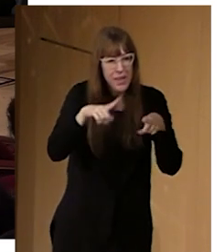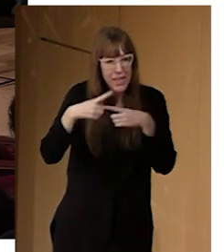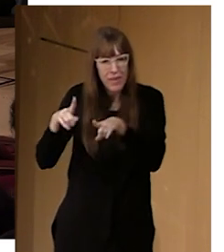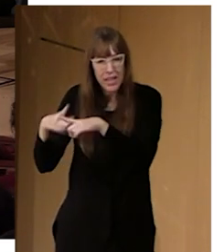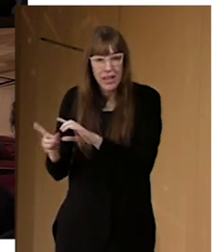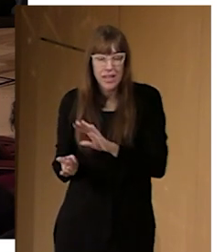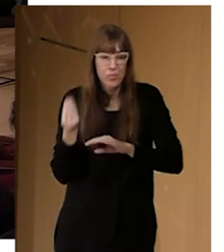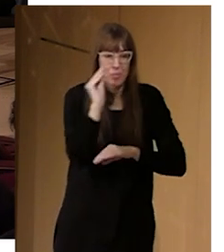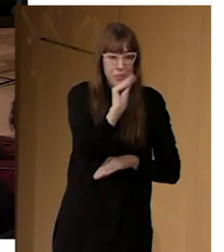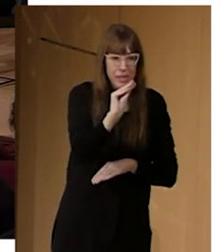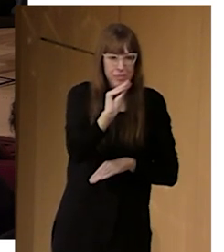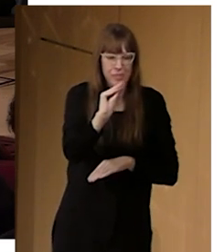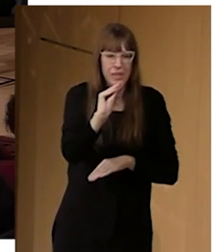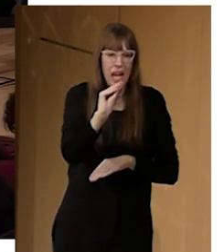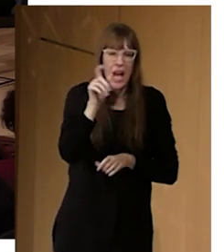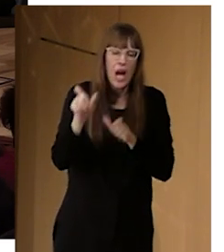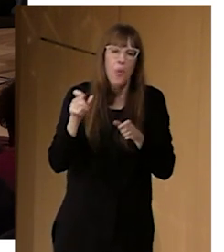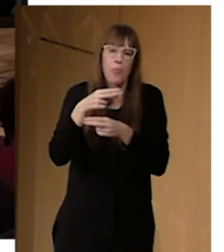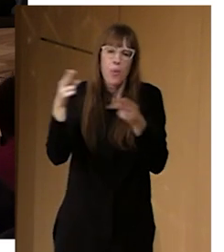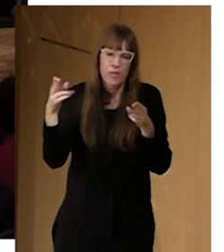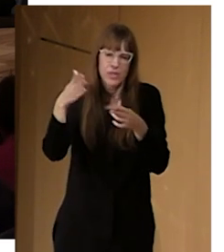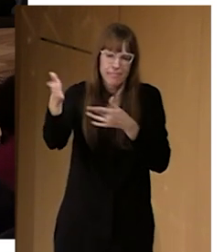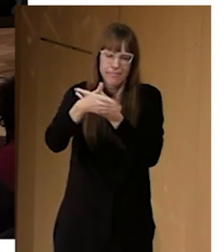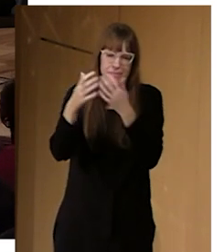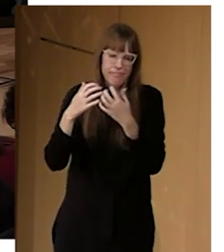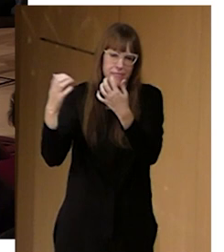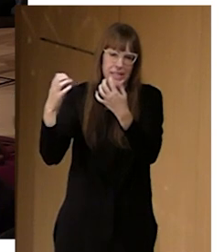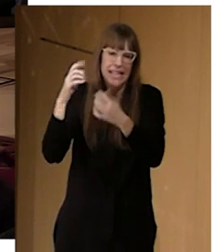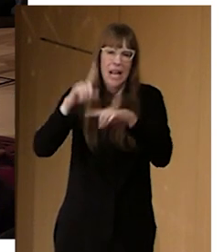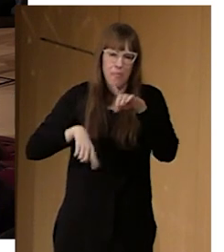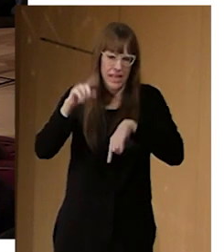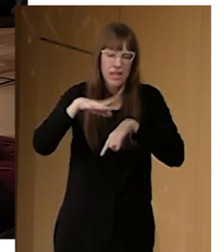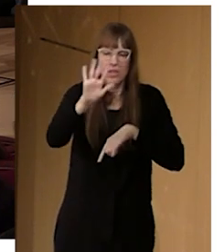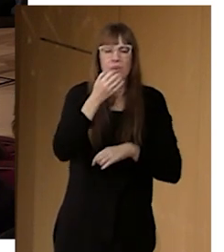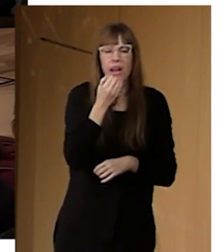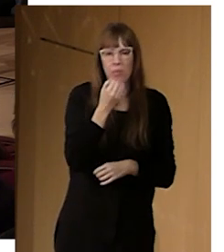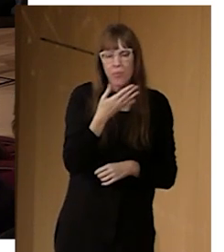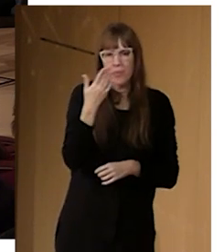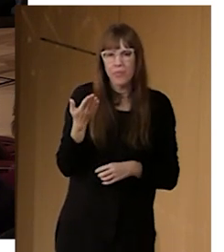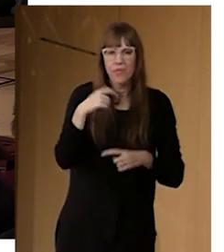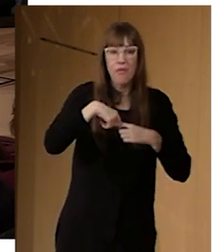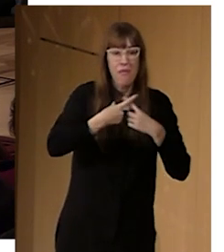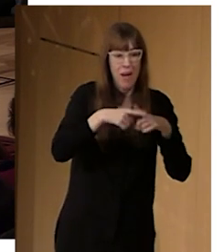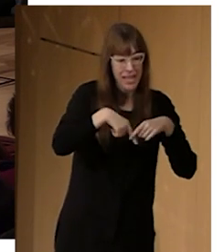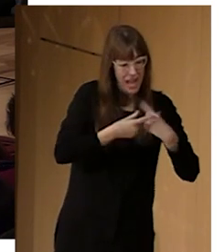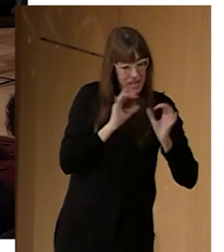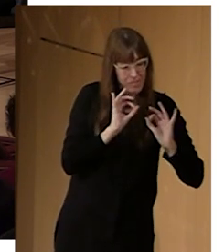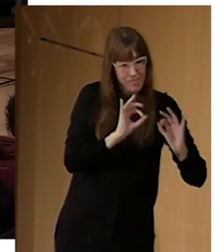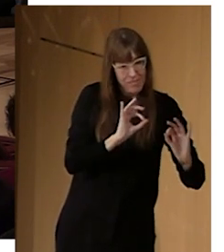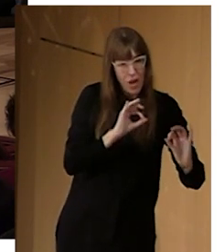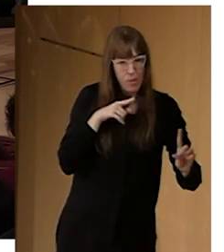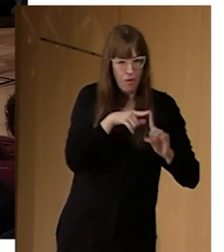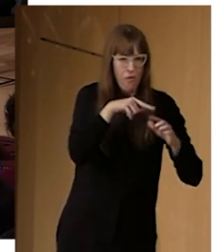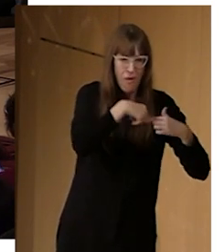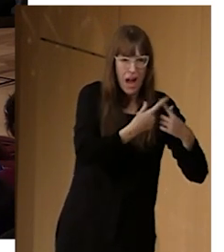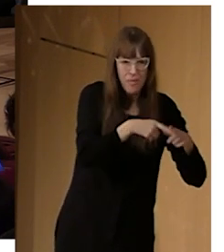eh hacemos unos muy cortos muy familiares muy sencillos para el público familiar hacemos otros públ